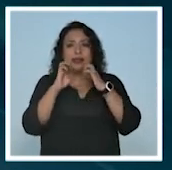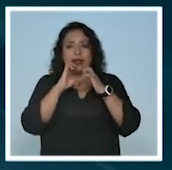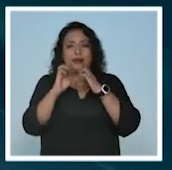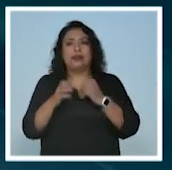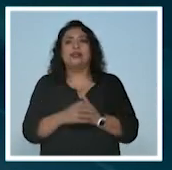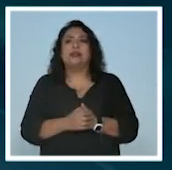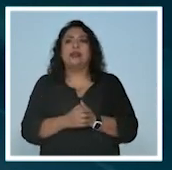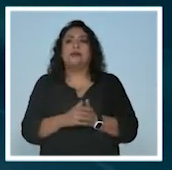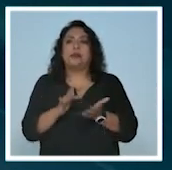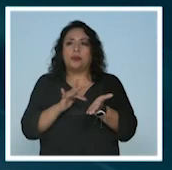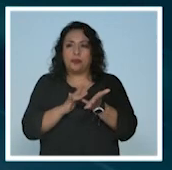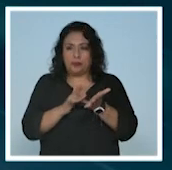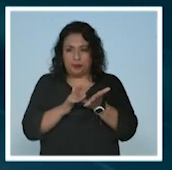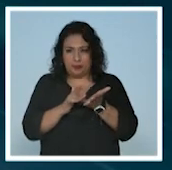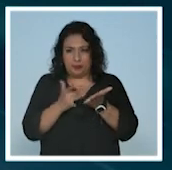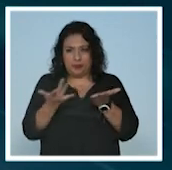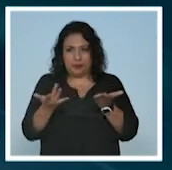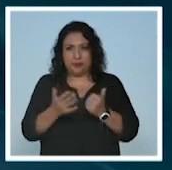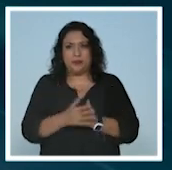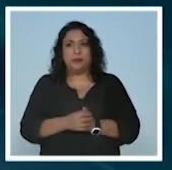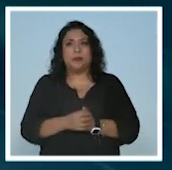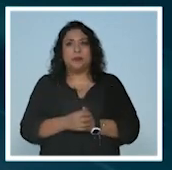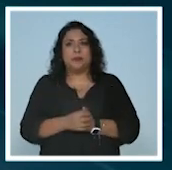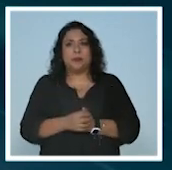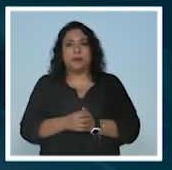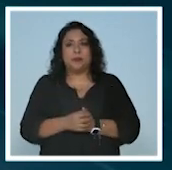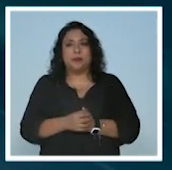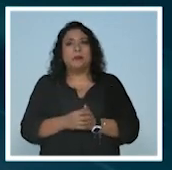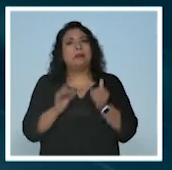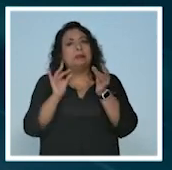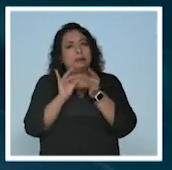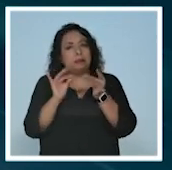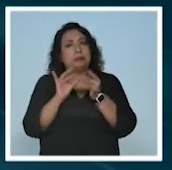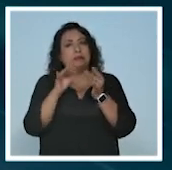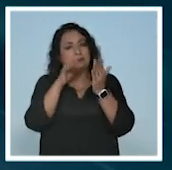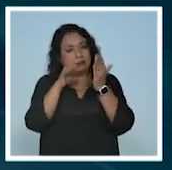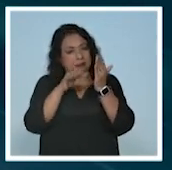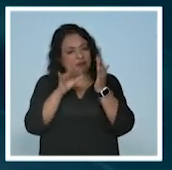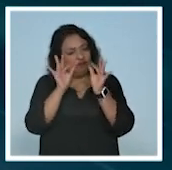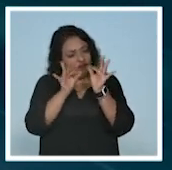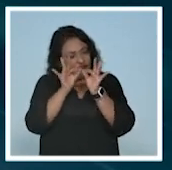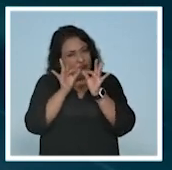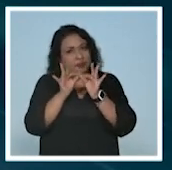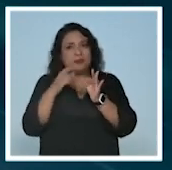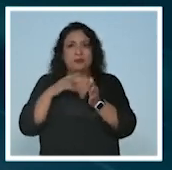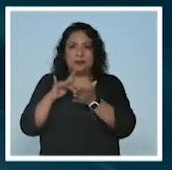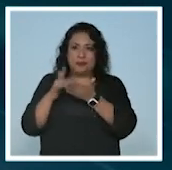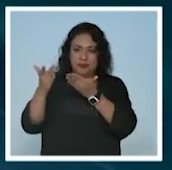gracias sobre todo por tu acuciosa y entusiasta lectura. A ti, Gonzalo.